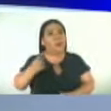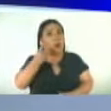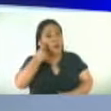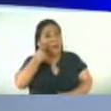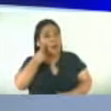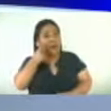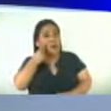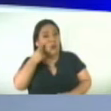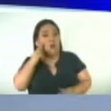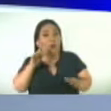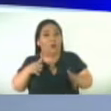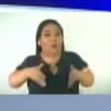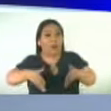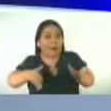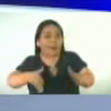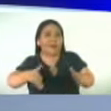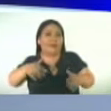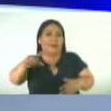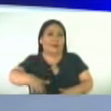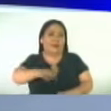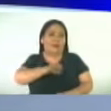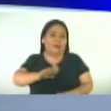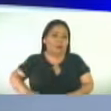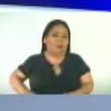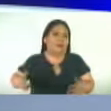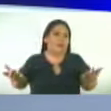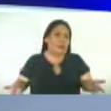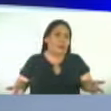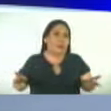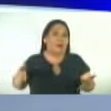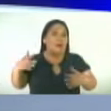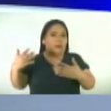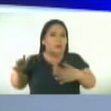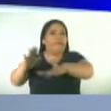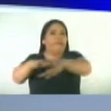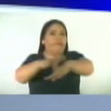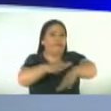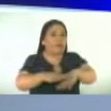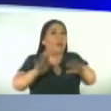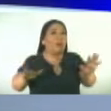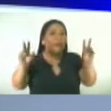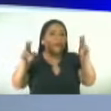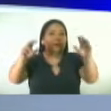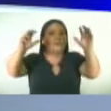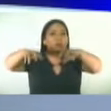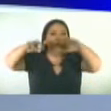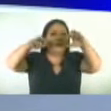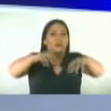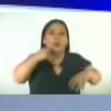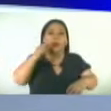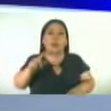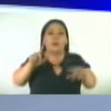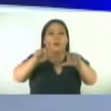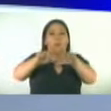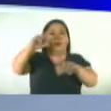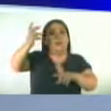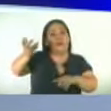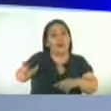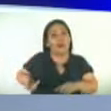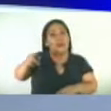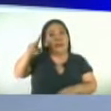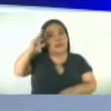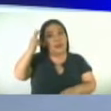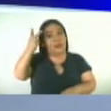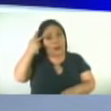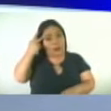por favor, en las principales calles del país. Recuerden que hay advertencia por lluvia, según las autoridades de Protección Civil, y esto implicaría que en las